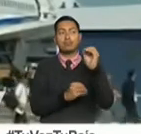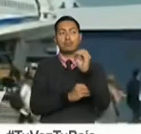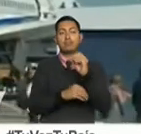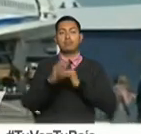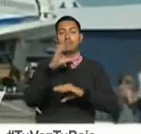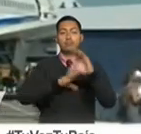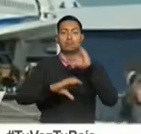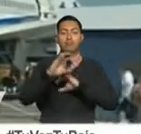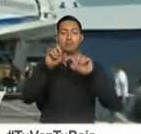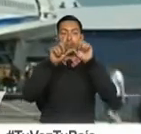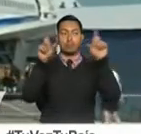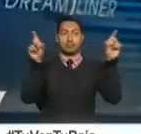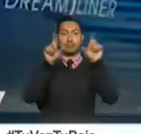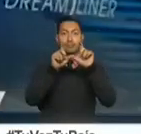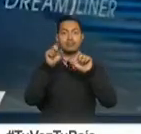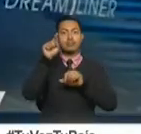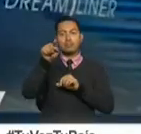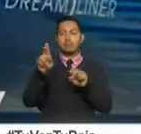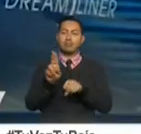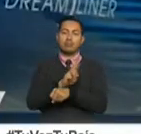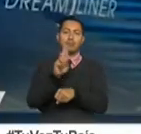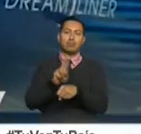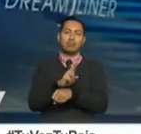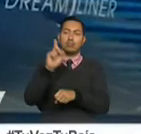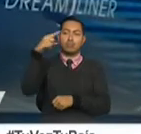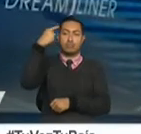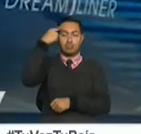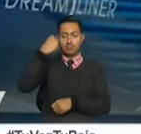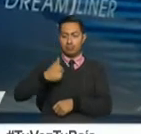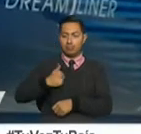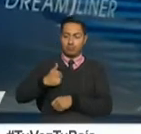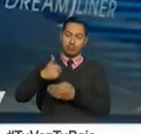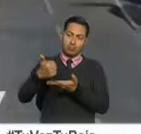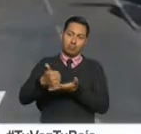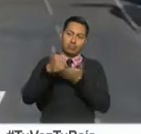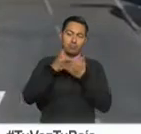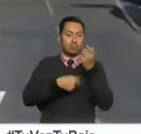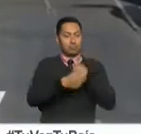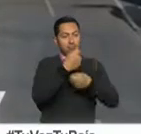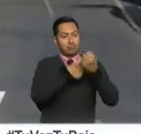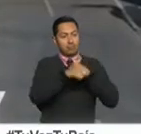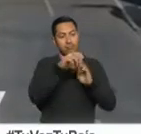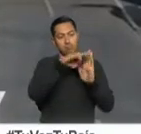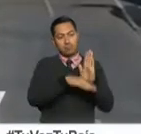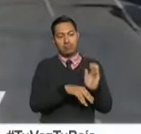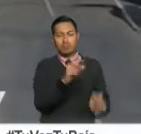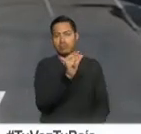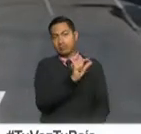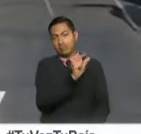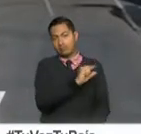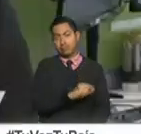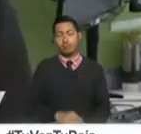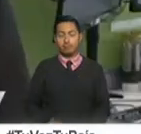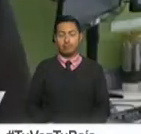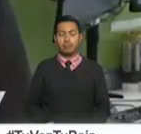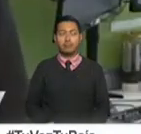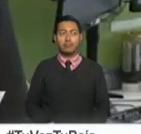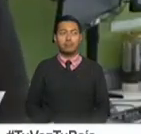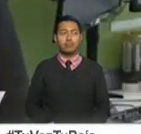la empresa Bombardier utilizó ayudas del gobierno canadiense para vender sus aviones a precios bajos.